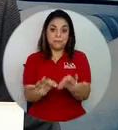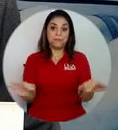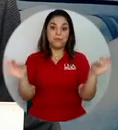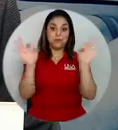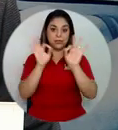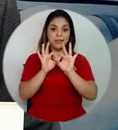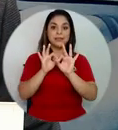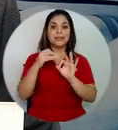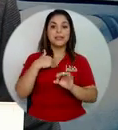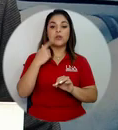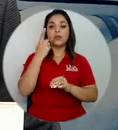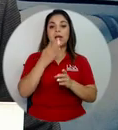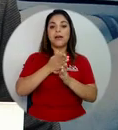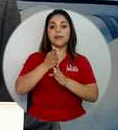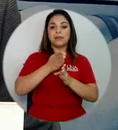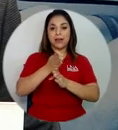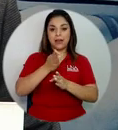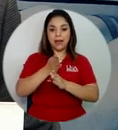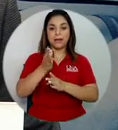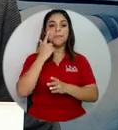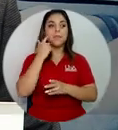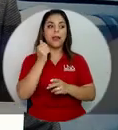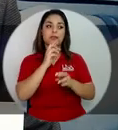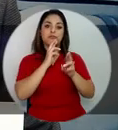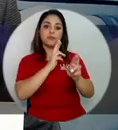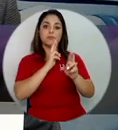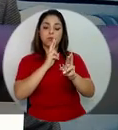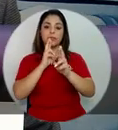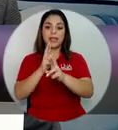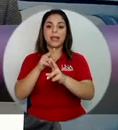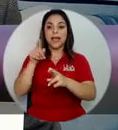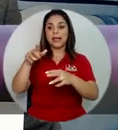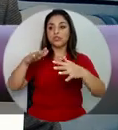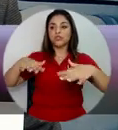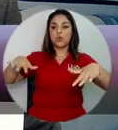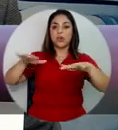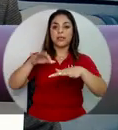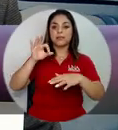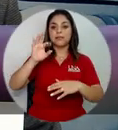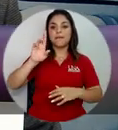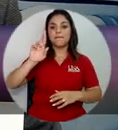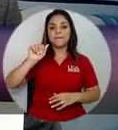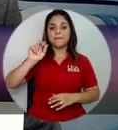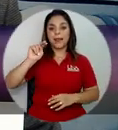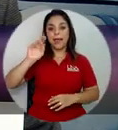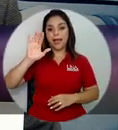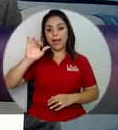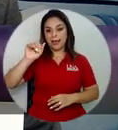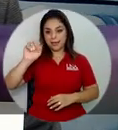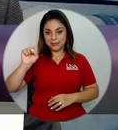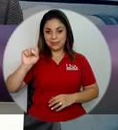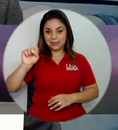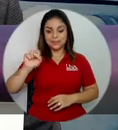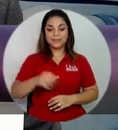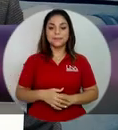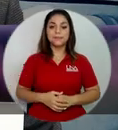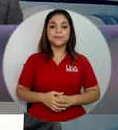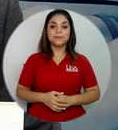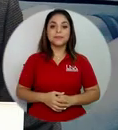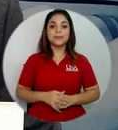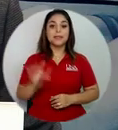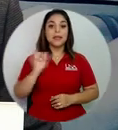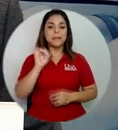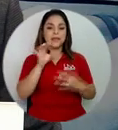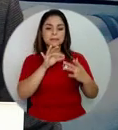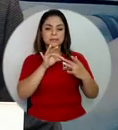El generar una carrera que tenga que ver con eso para dar respuesta a todas estas zonas francas que se están haciendo.